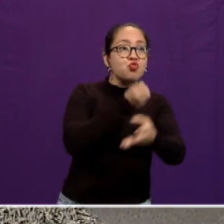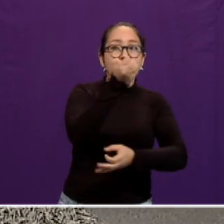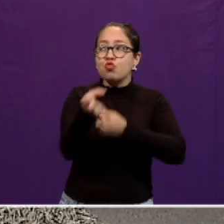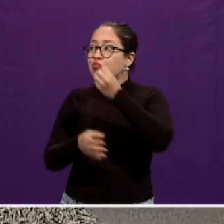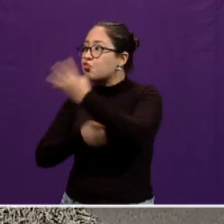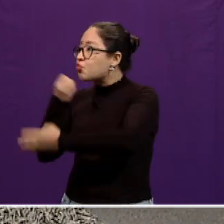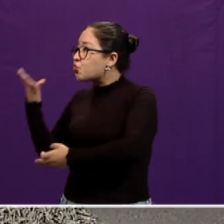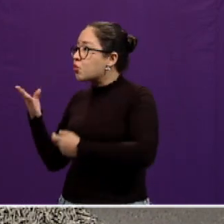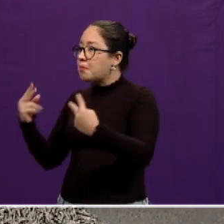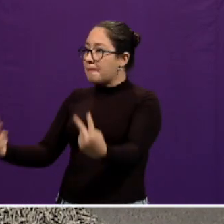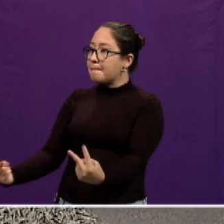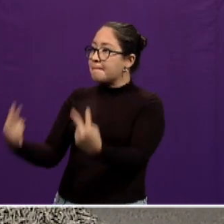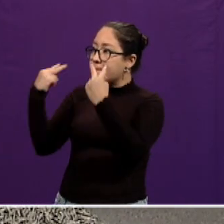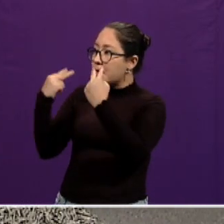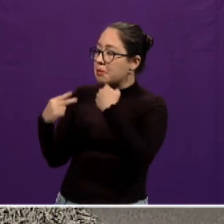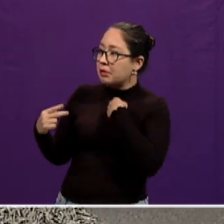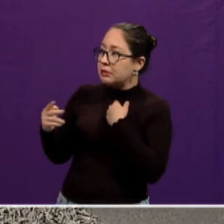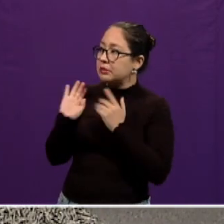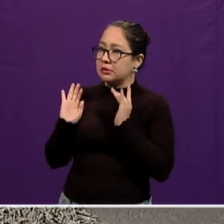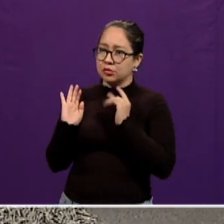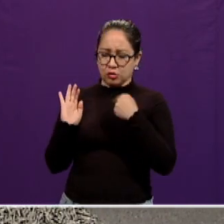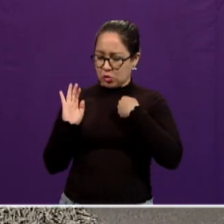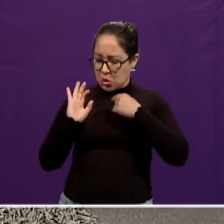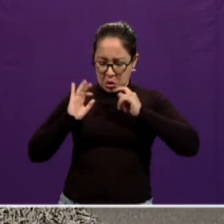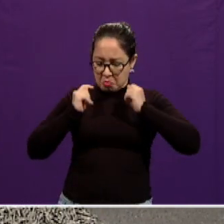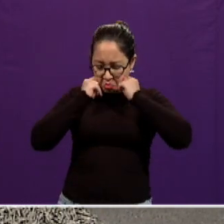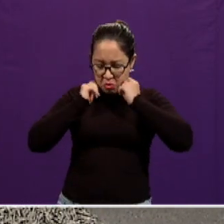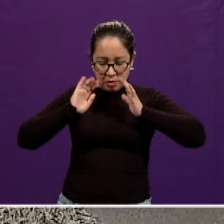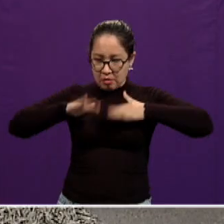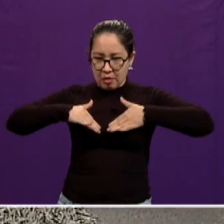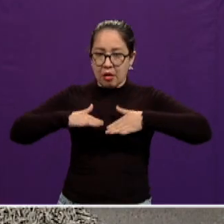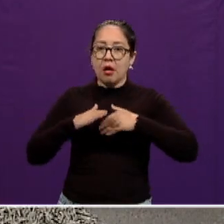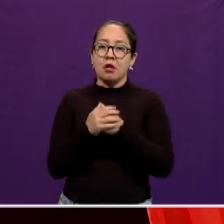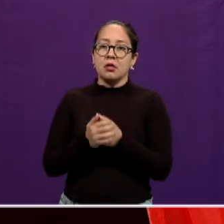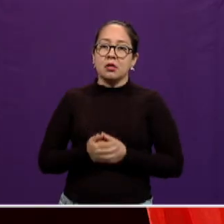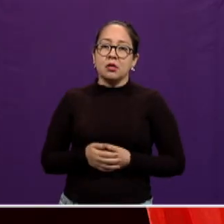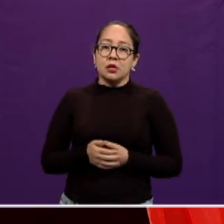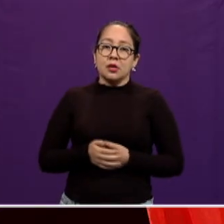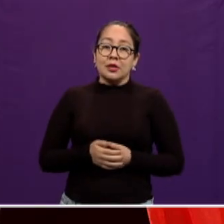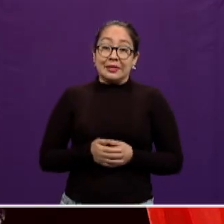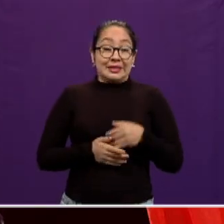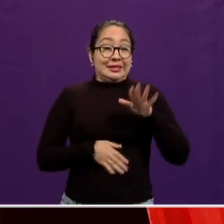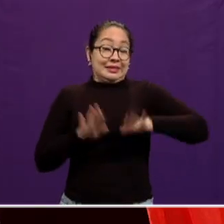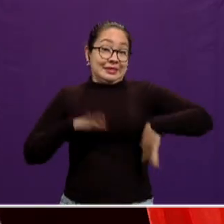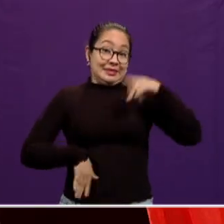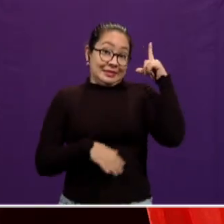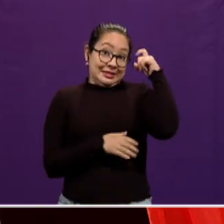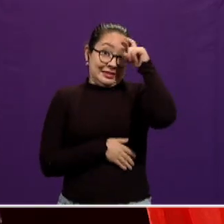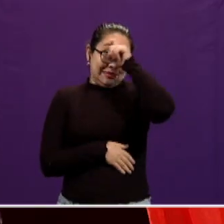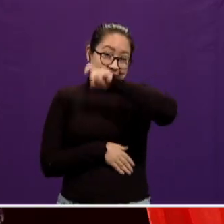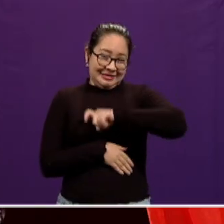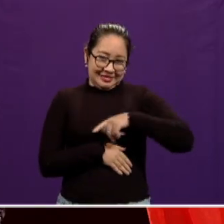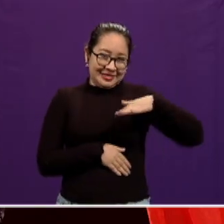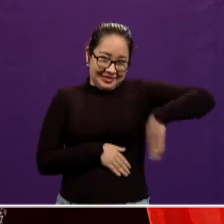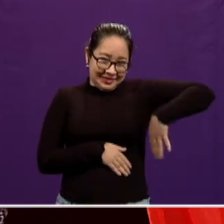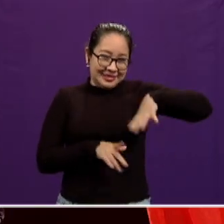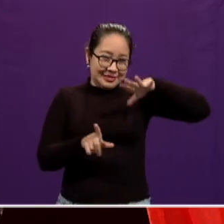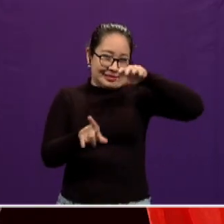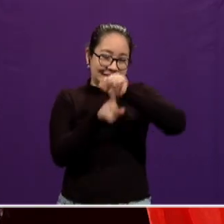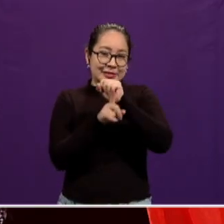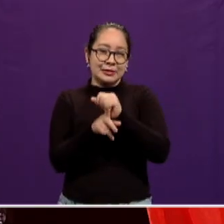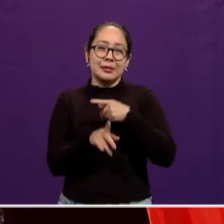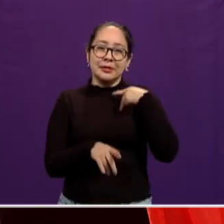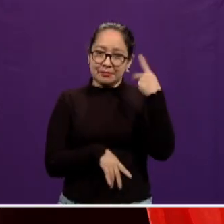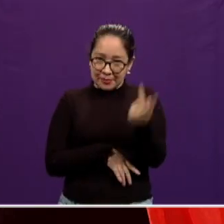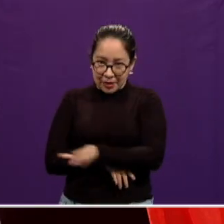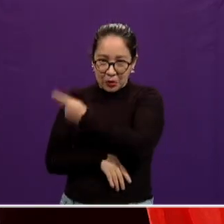hago, lo que se ve. Pero yo no importo. ¿Eh? Oye, pero es que qué difícil de todas maneras, ¿no? Porque ahora que ya lo sabemos, le pregunto a Hilda,